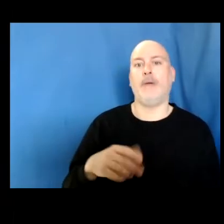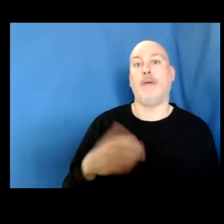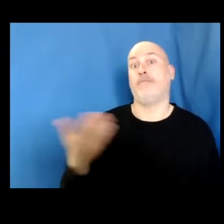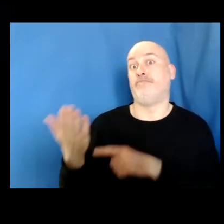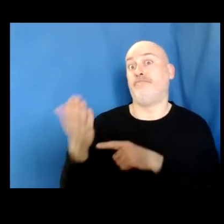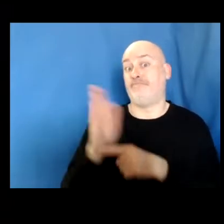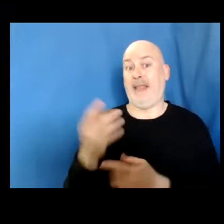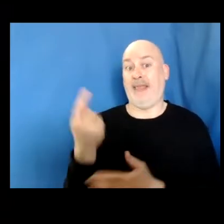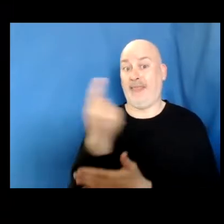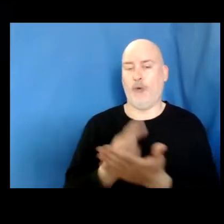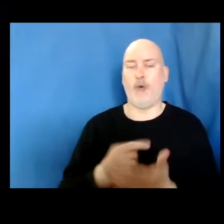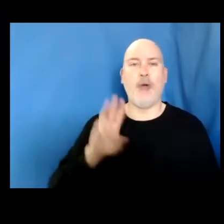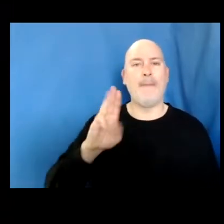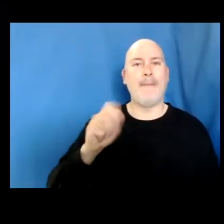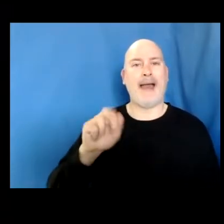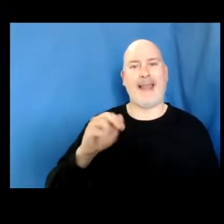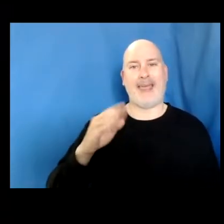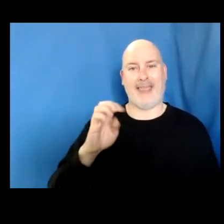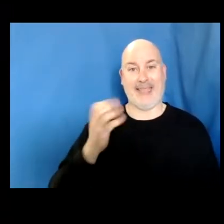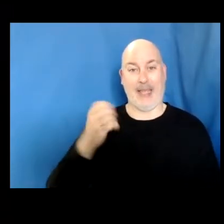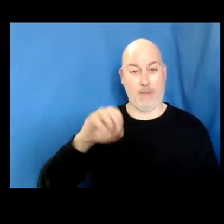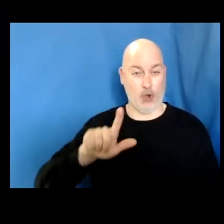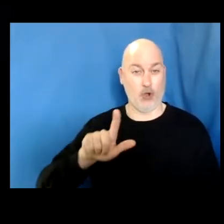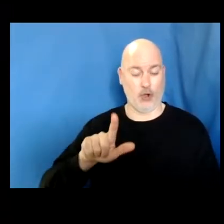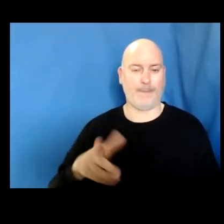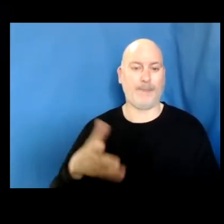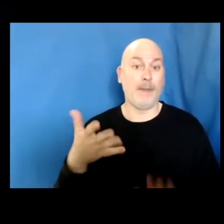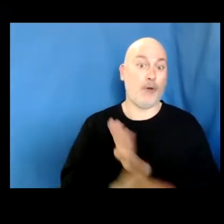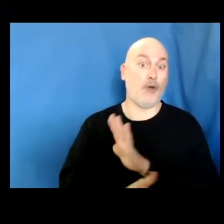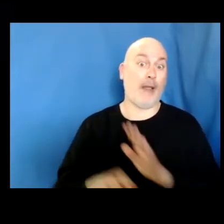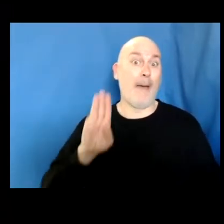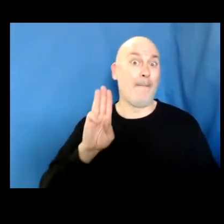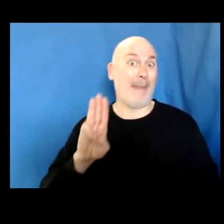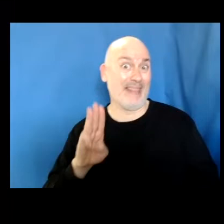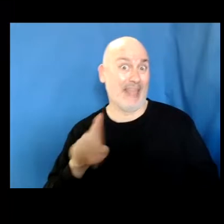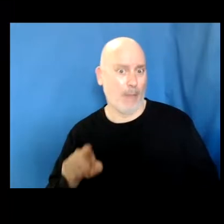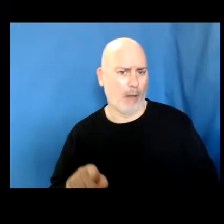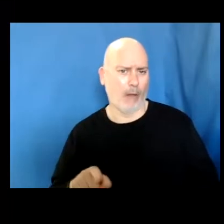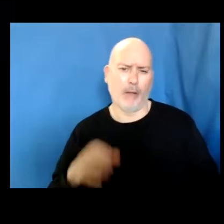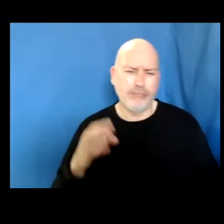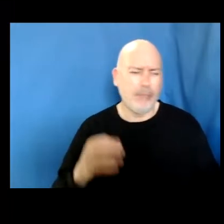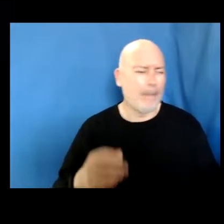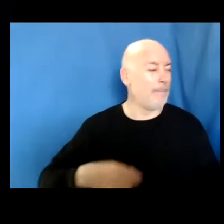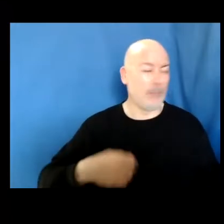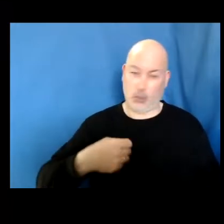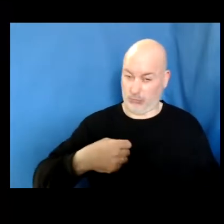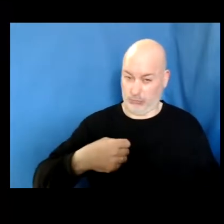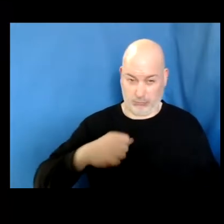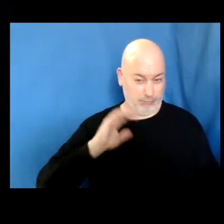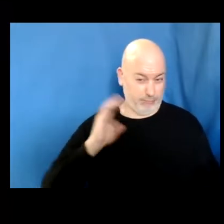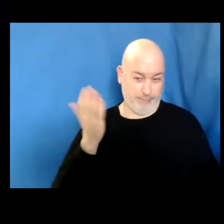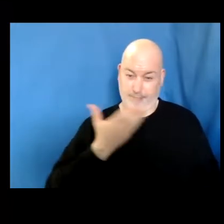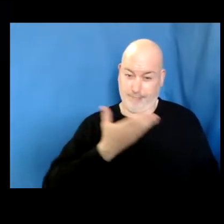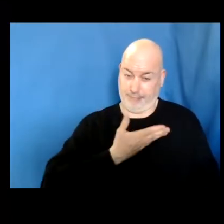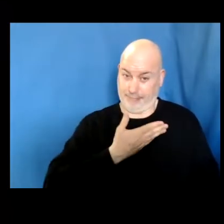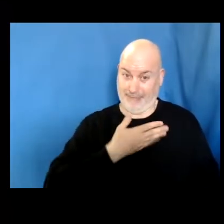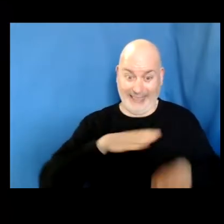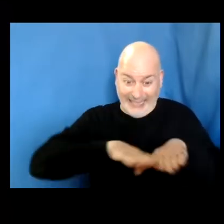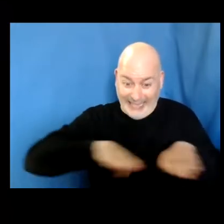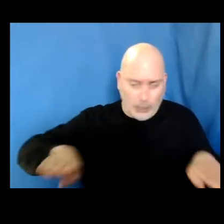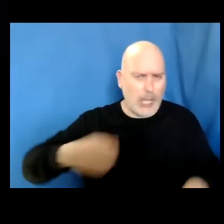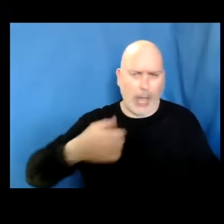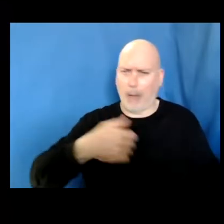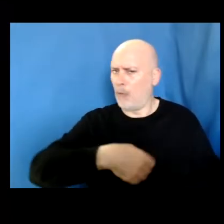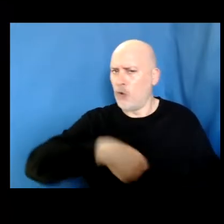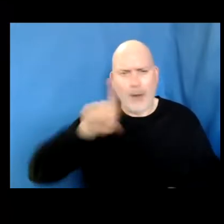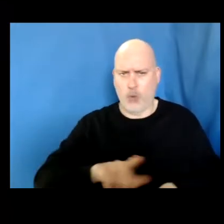un dibujo del paracetamol, ya que el paracetamol es el fármaco que causa la intoxicación pediátrica en la mayor parte de las